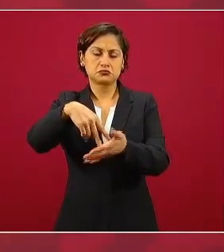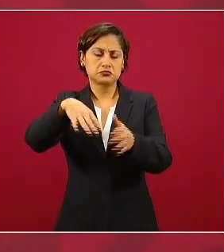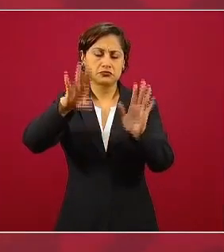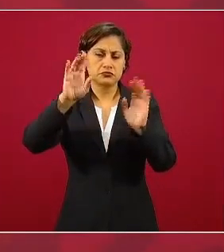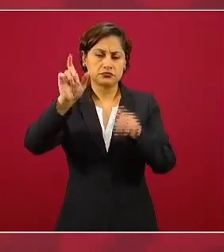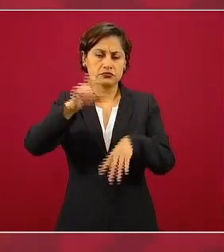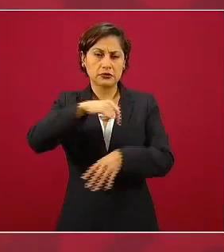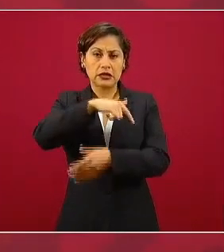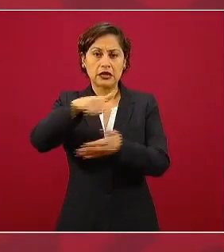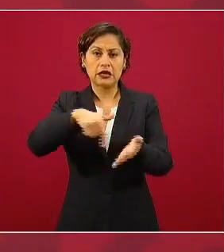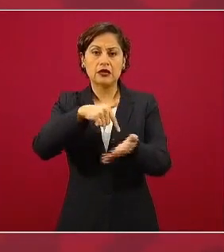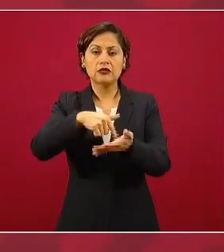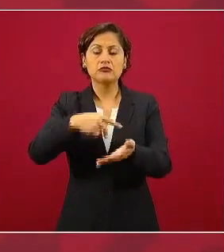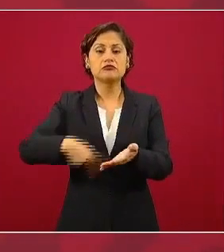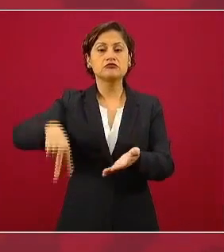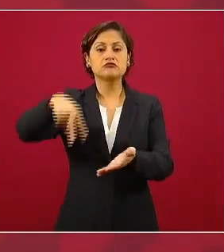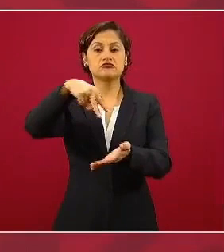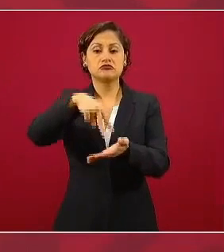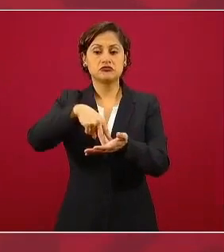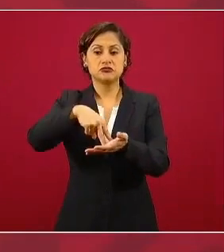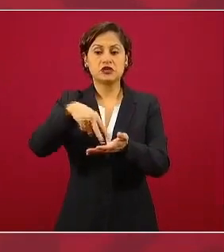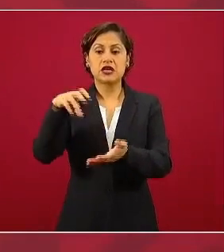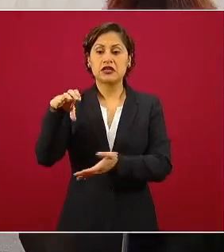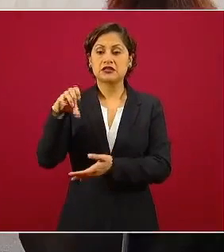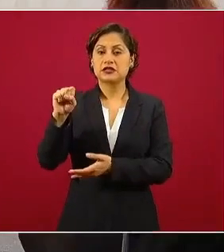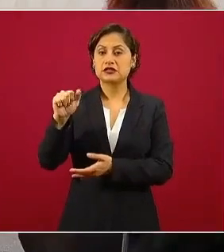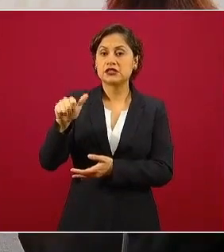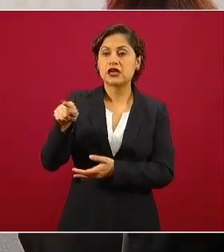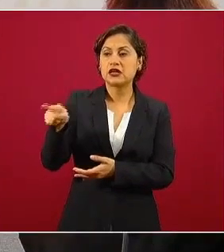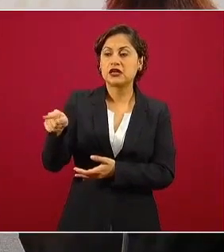y César en ese entonces me grababa